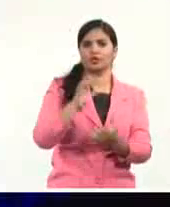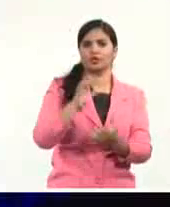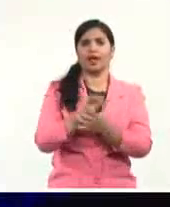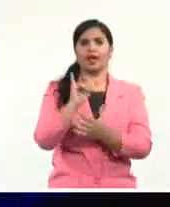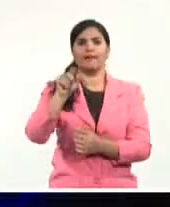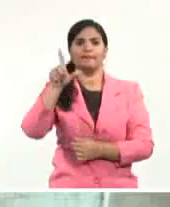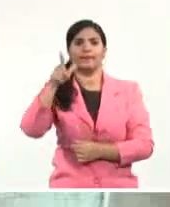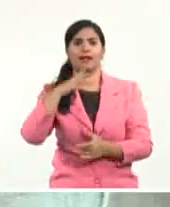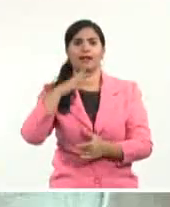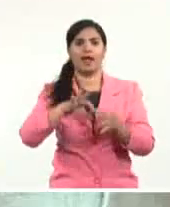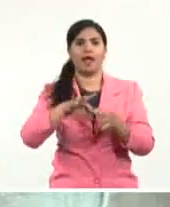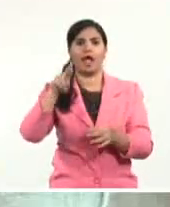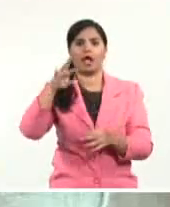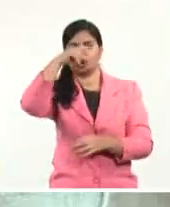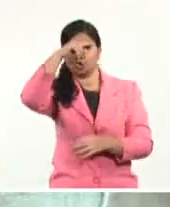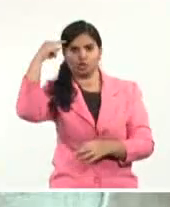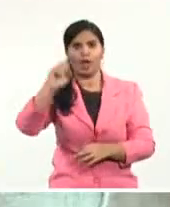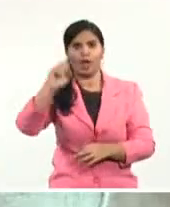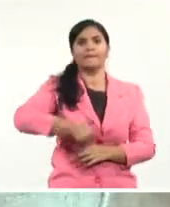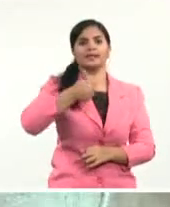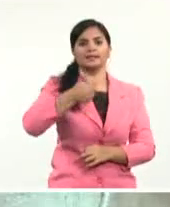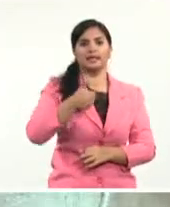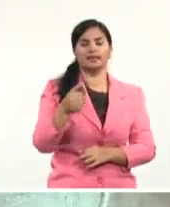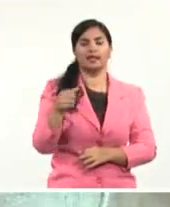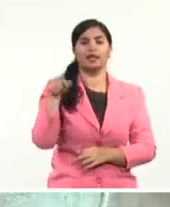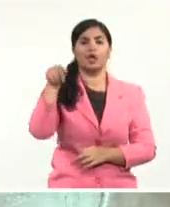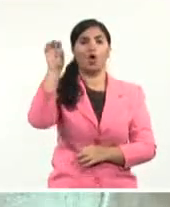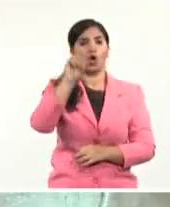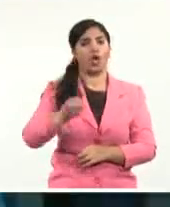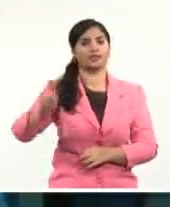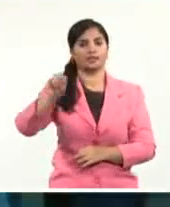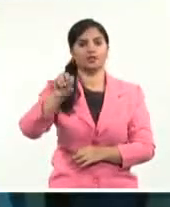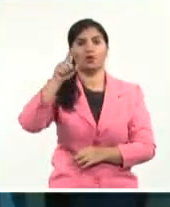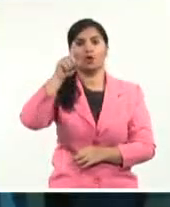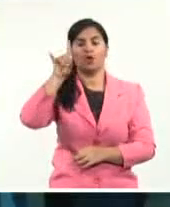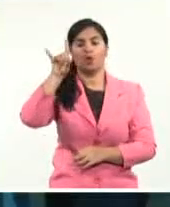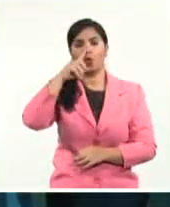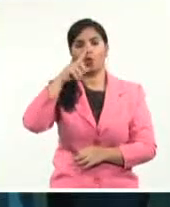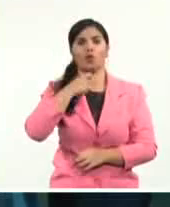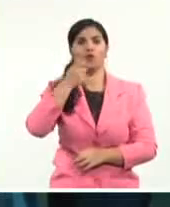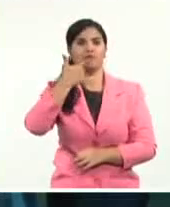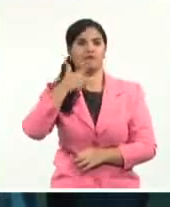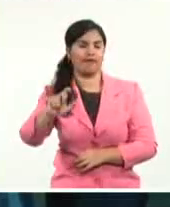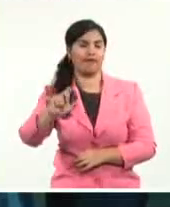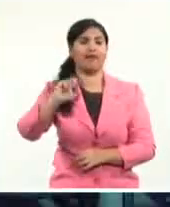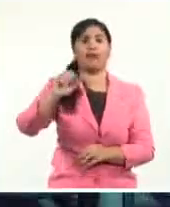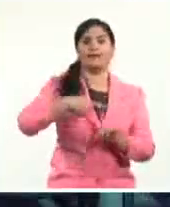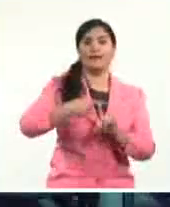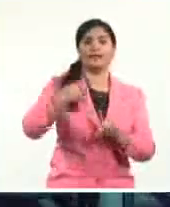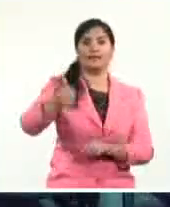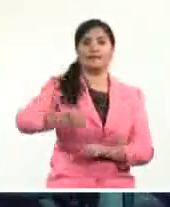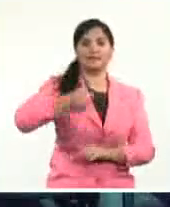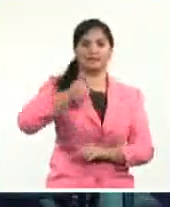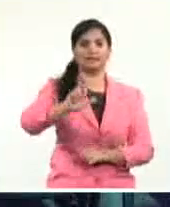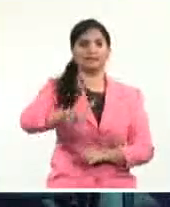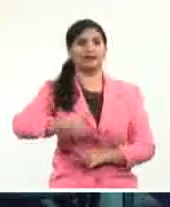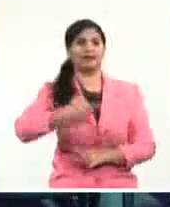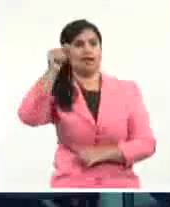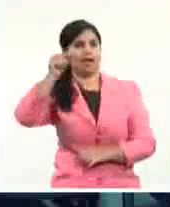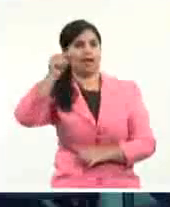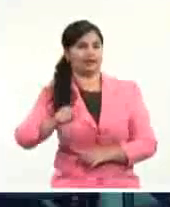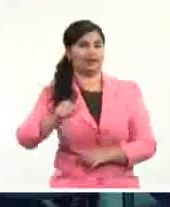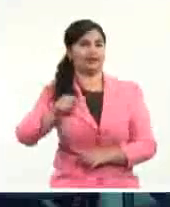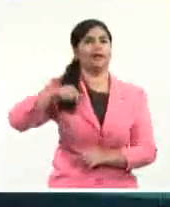Luis Alfonso, el presidente de la UNIAC Luis Morlo de Rivas y el presidente de la Asociación de Artistas Escénicos de dicha organización,